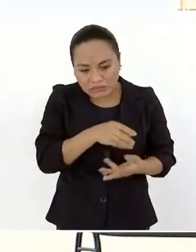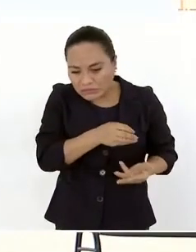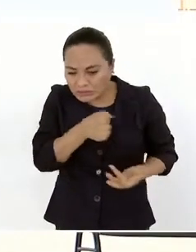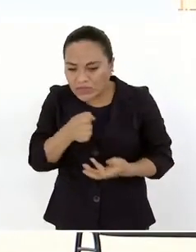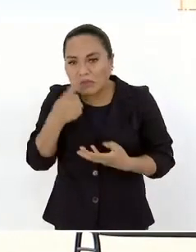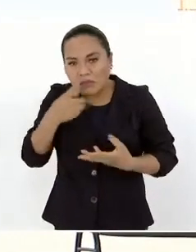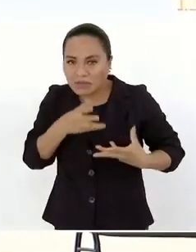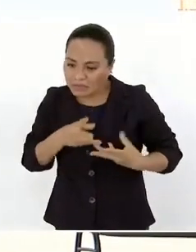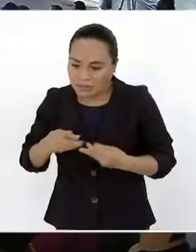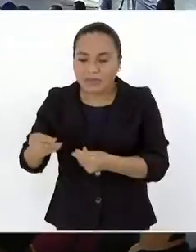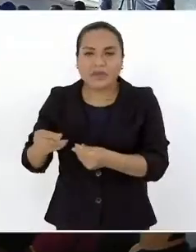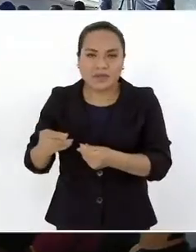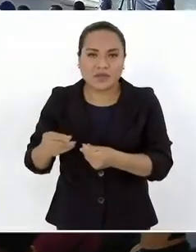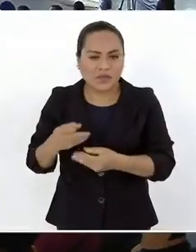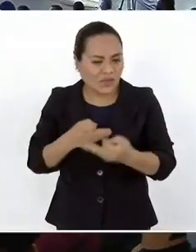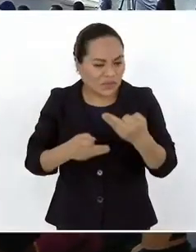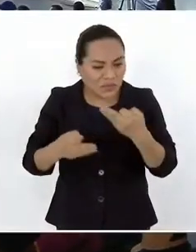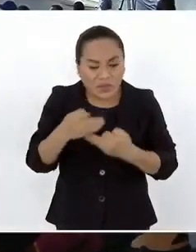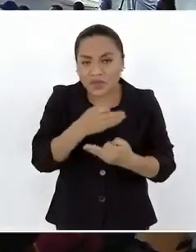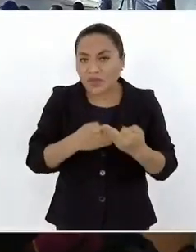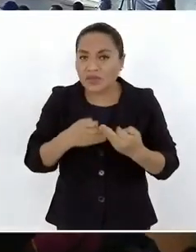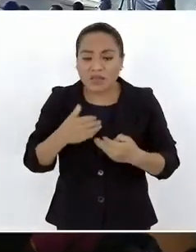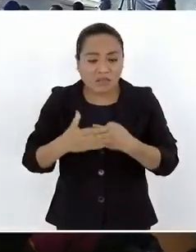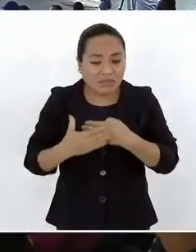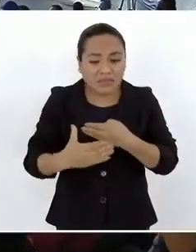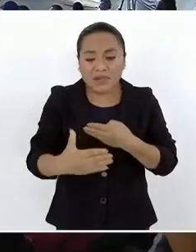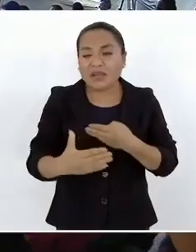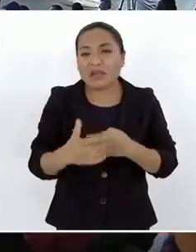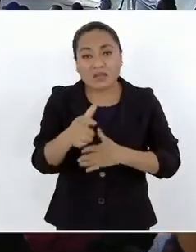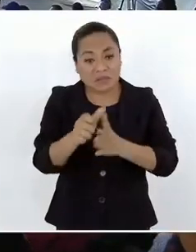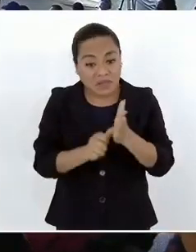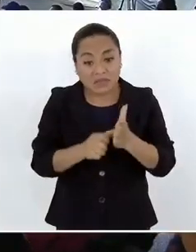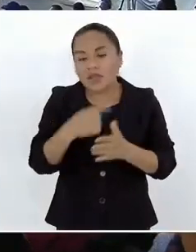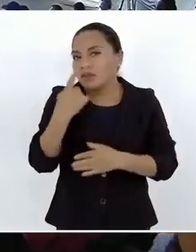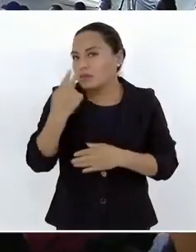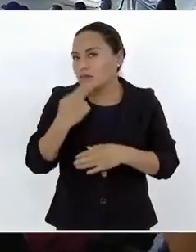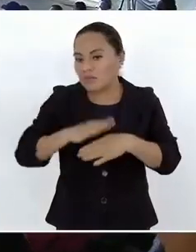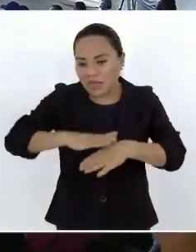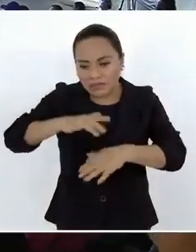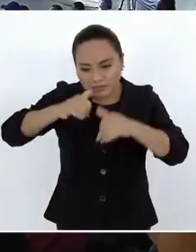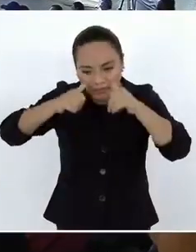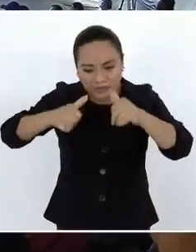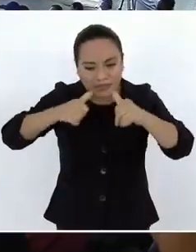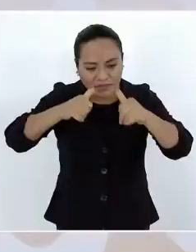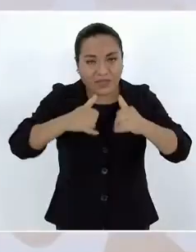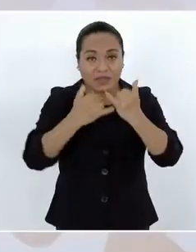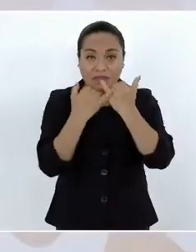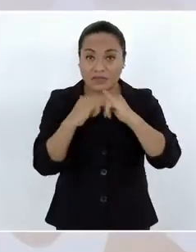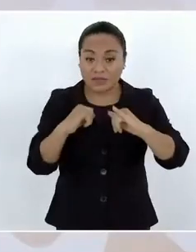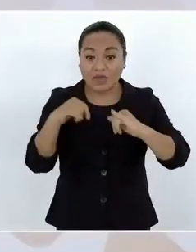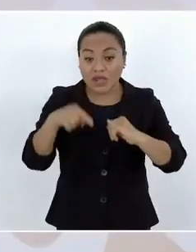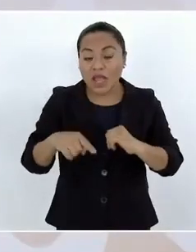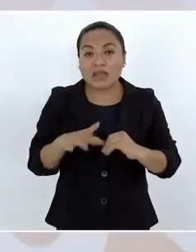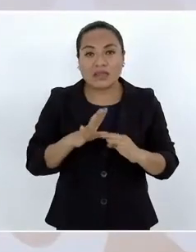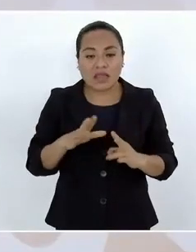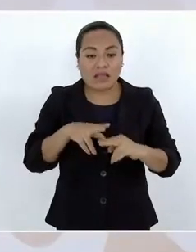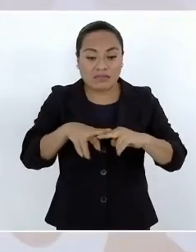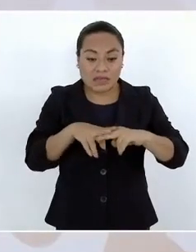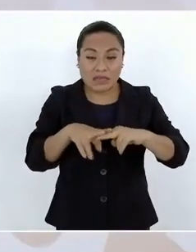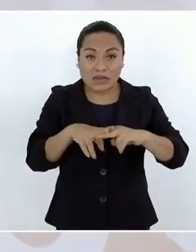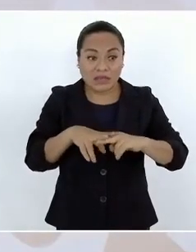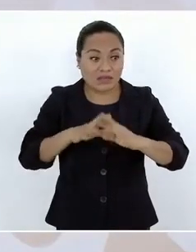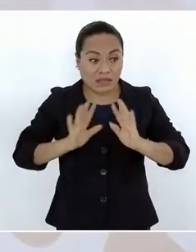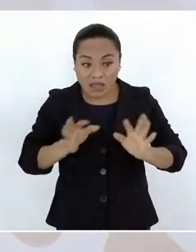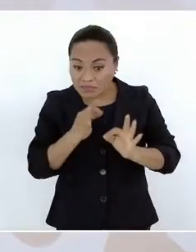Y todo esto se tiene que llevar a cabo en los próximos meses para que, junto con la inauguración del tren, también estén